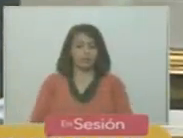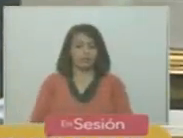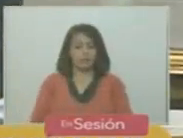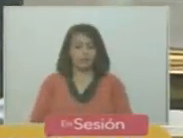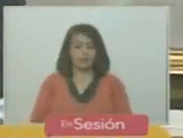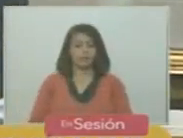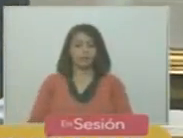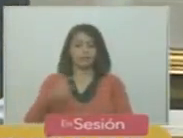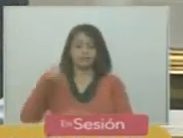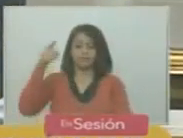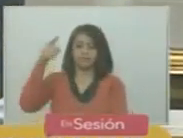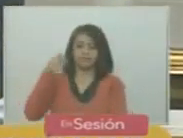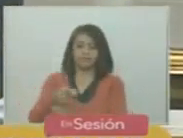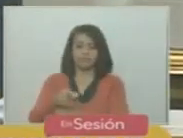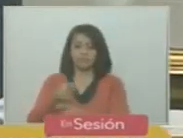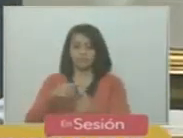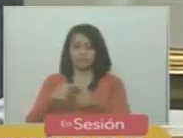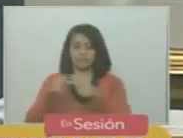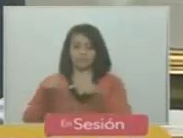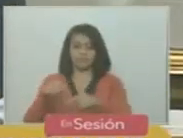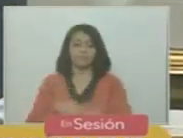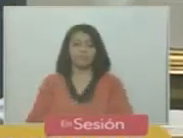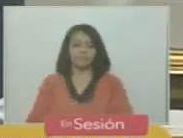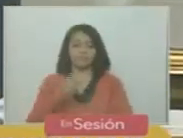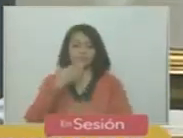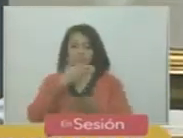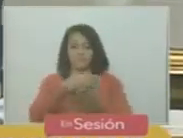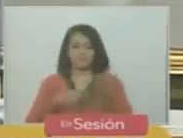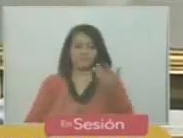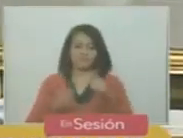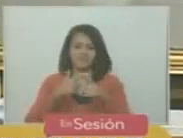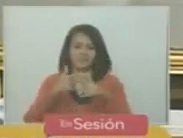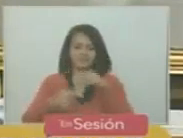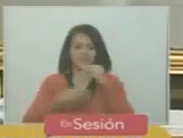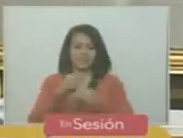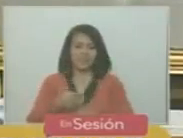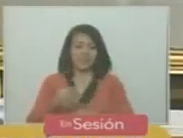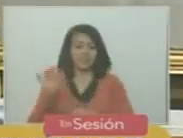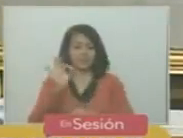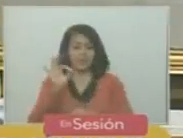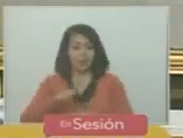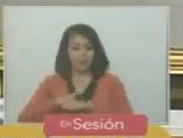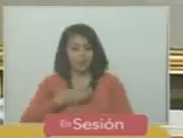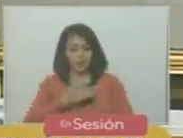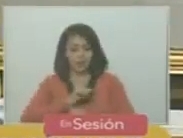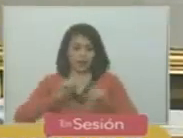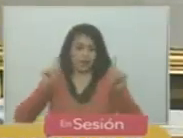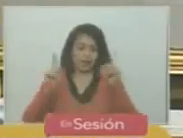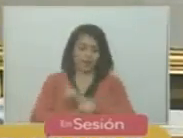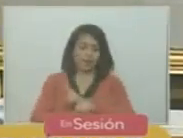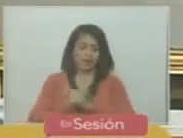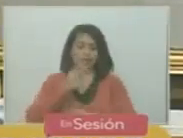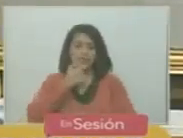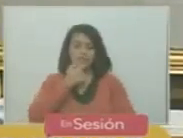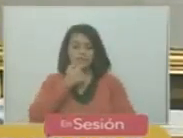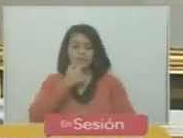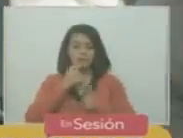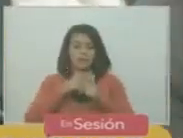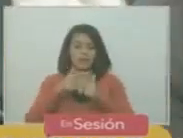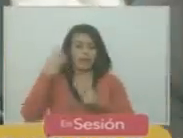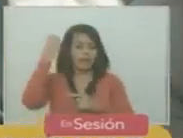la imposición de propuestas que ni siquiera son traducidas de los idiomas